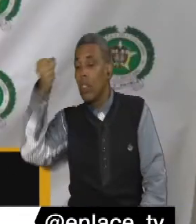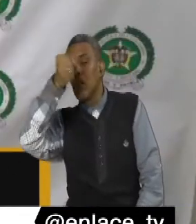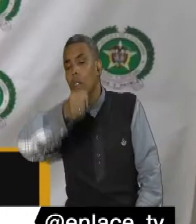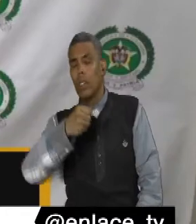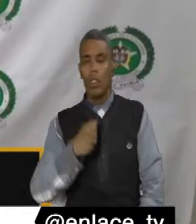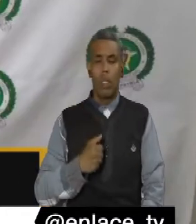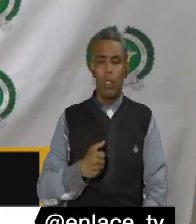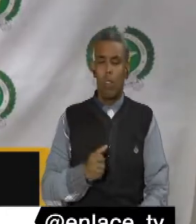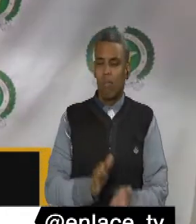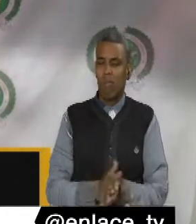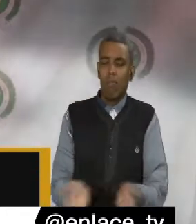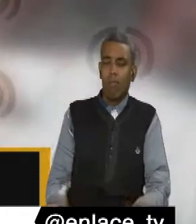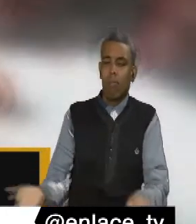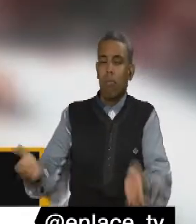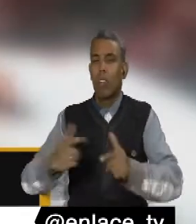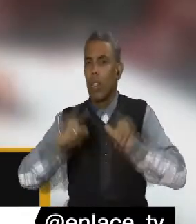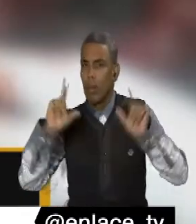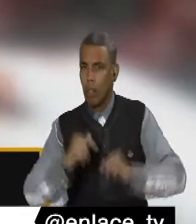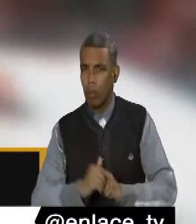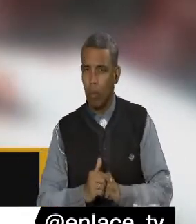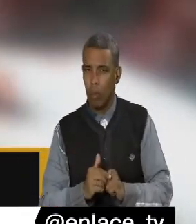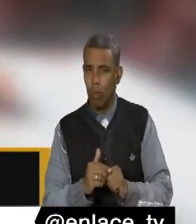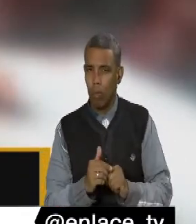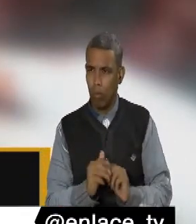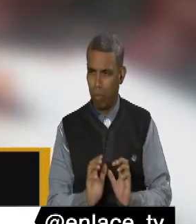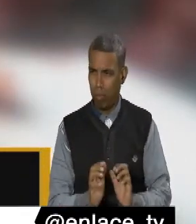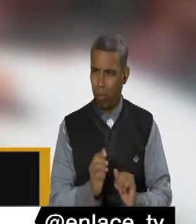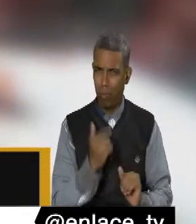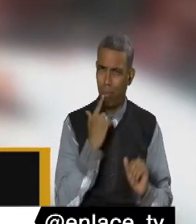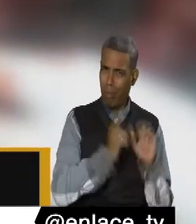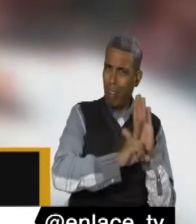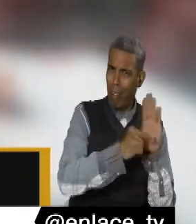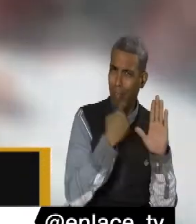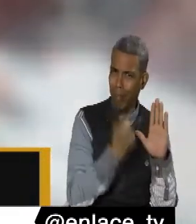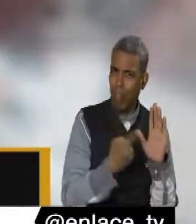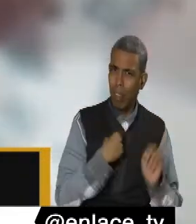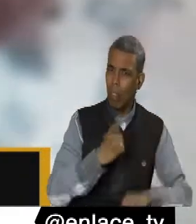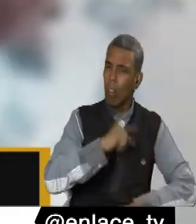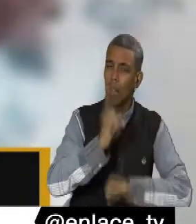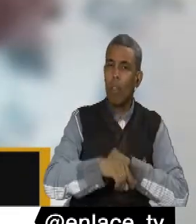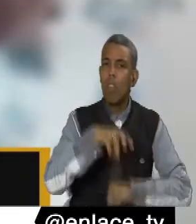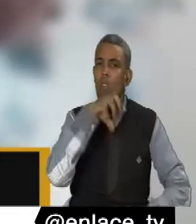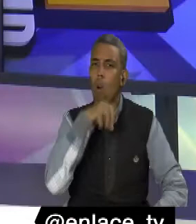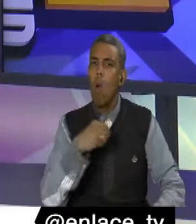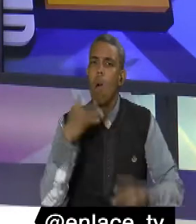el maltrato animal están por los 18 meses, pero son escarcelables.